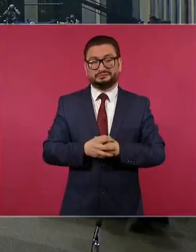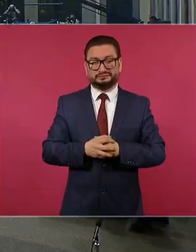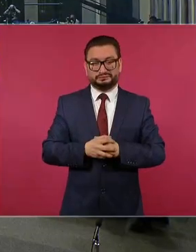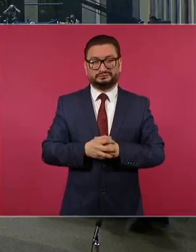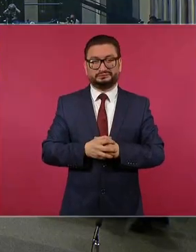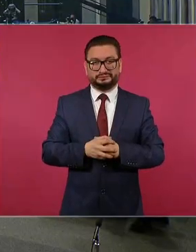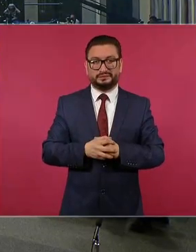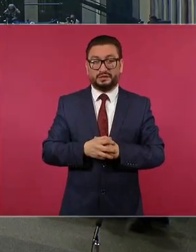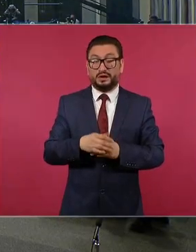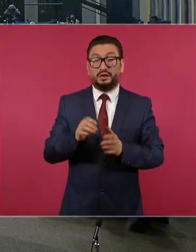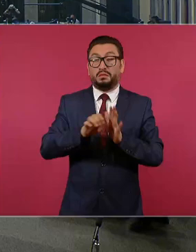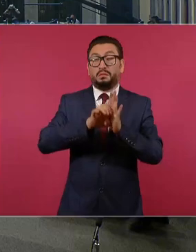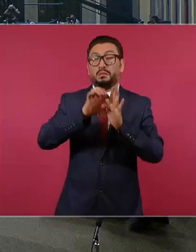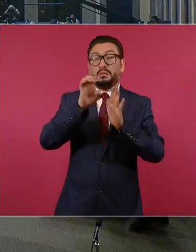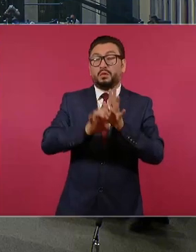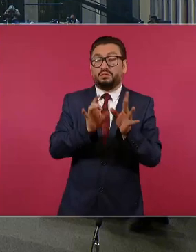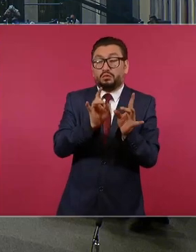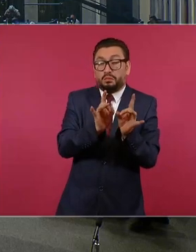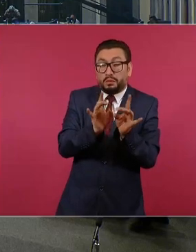indica una cosa,